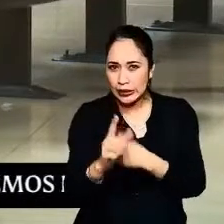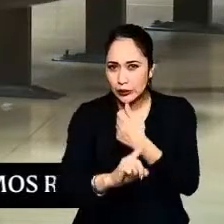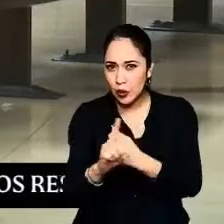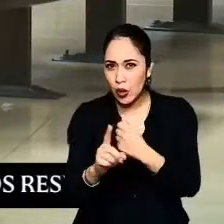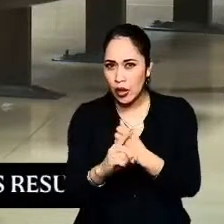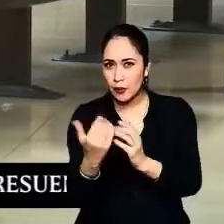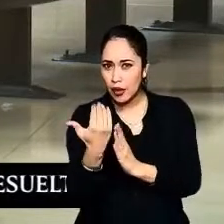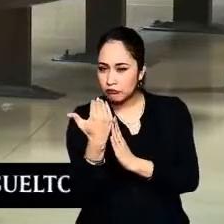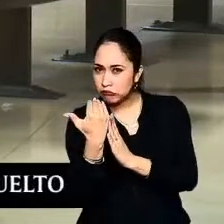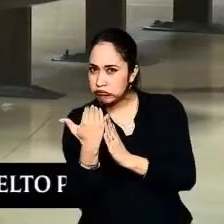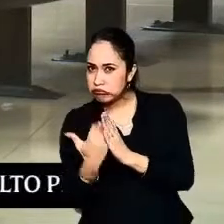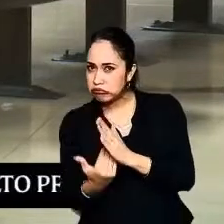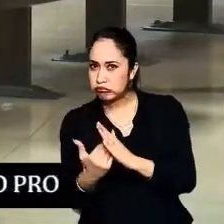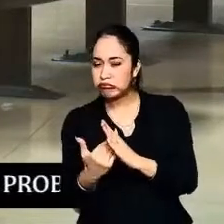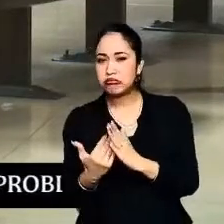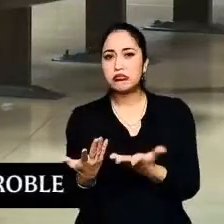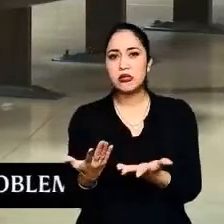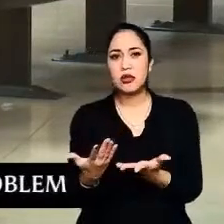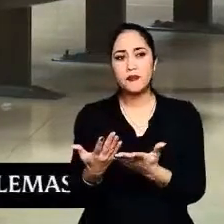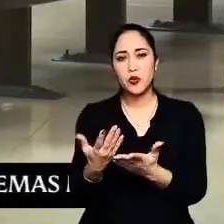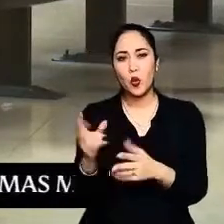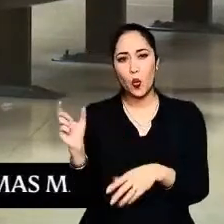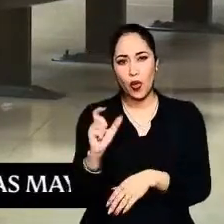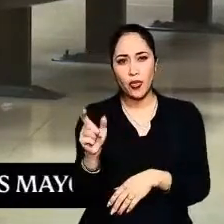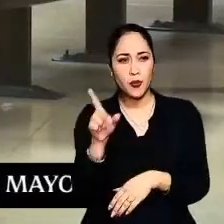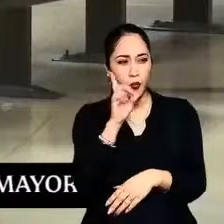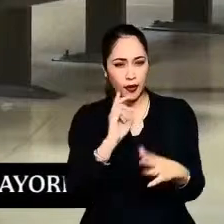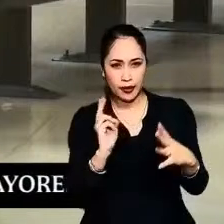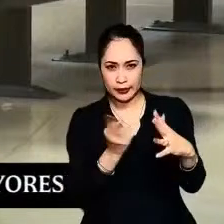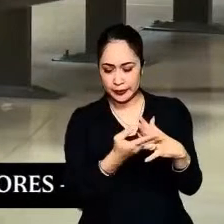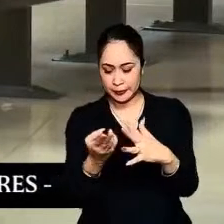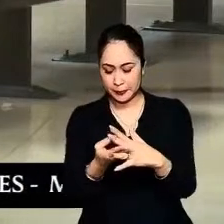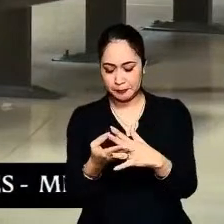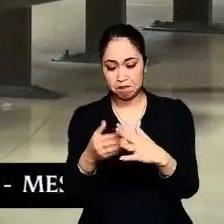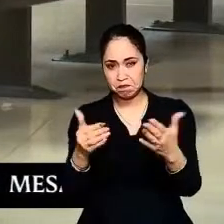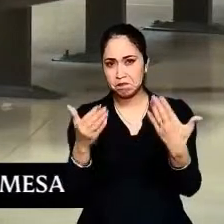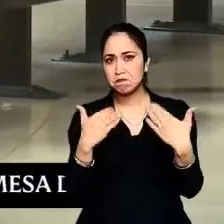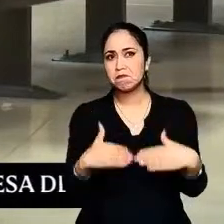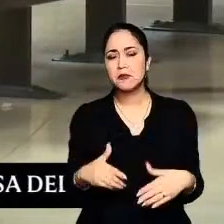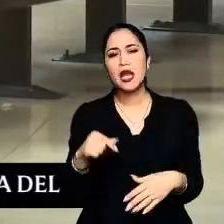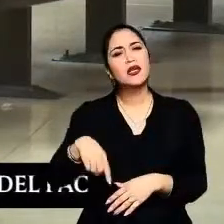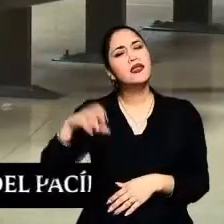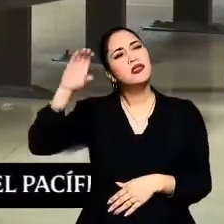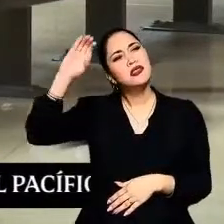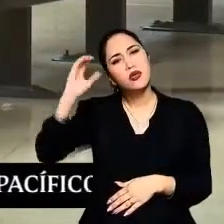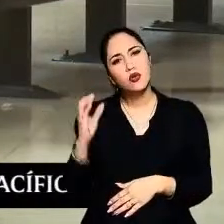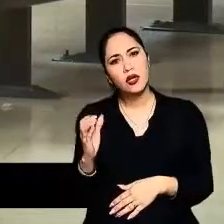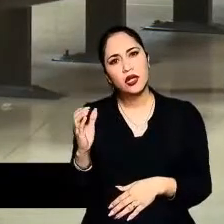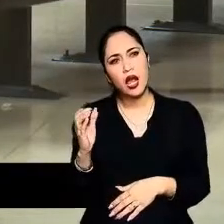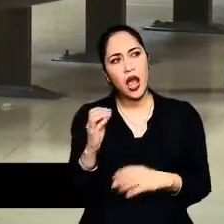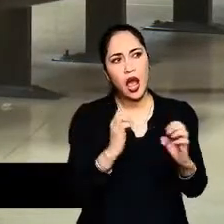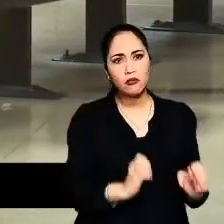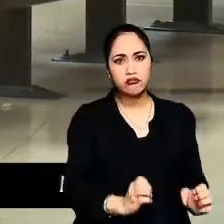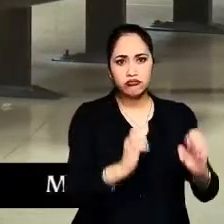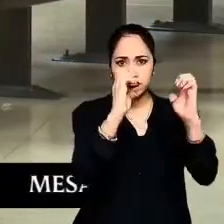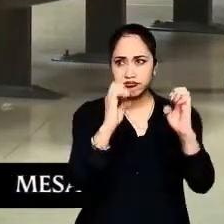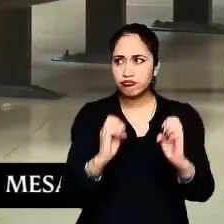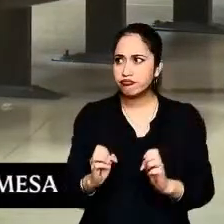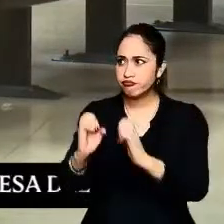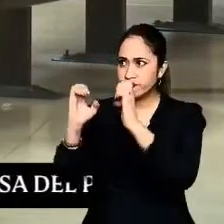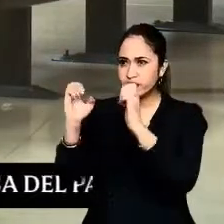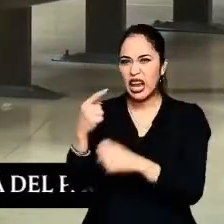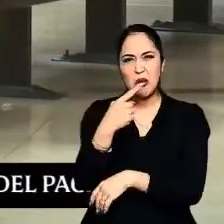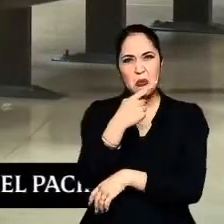se vean involucrados en feminicidios? Y la otra es que aquí en Culiacán hay varios edificios que cuentan con más de 100 años